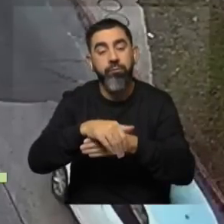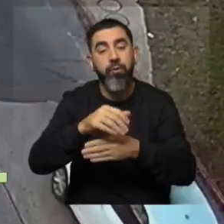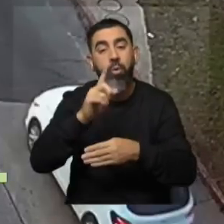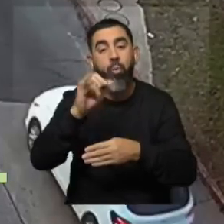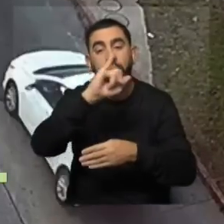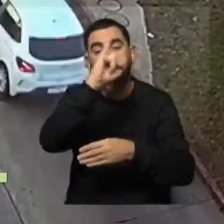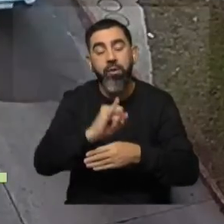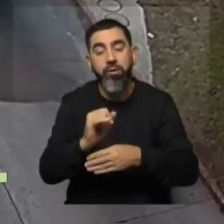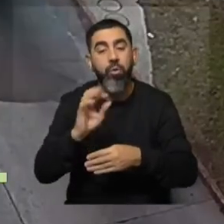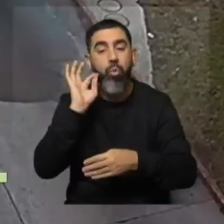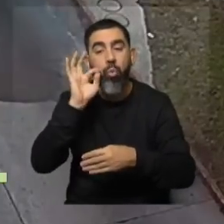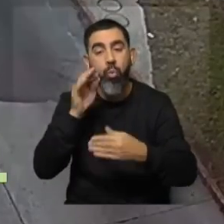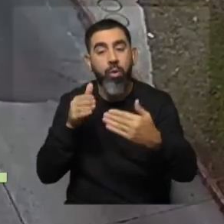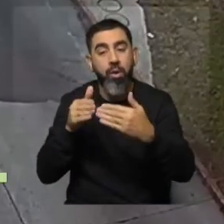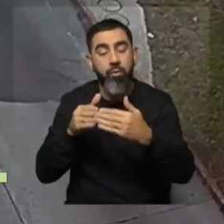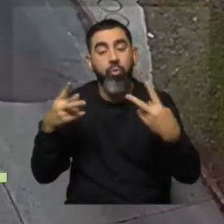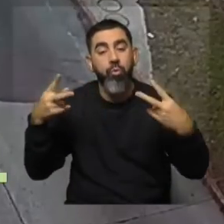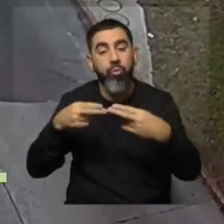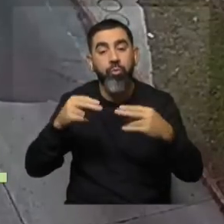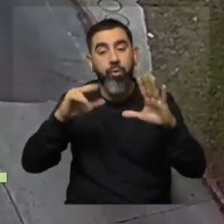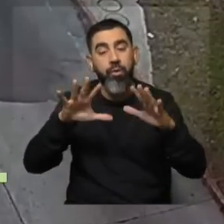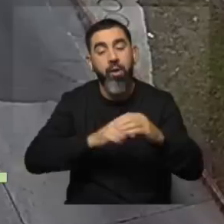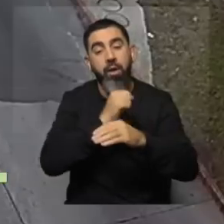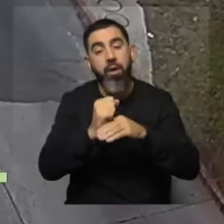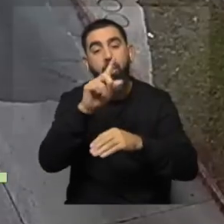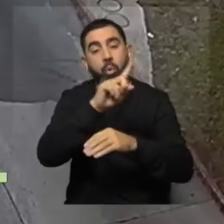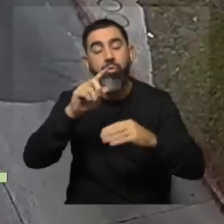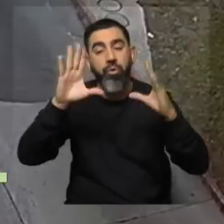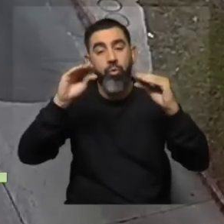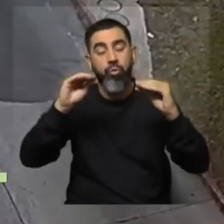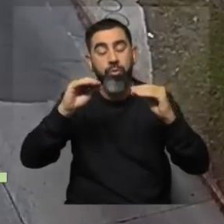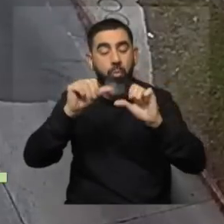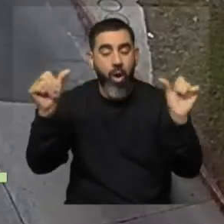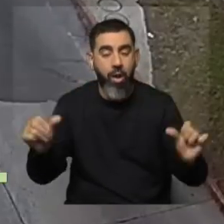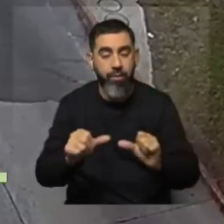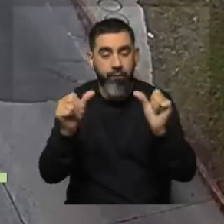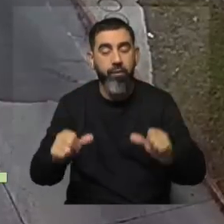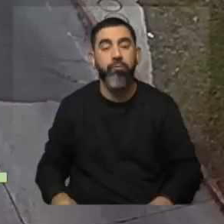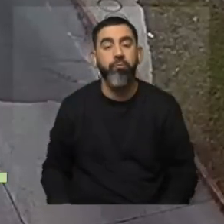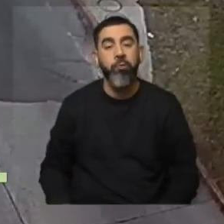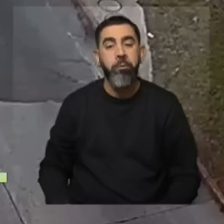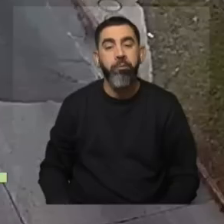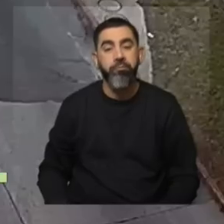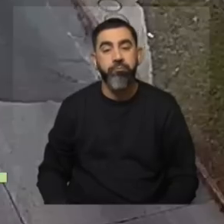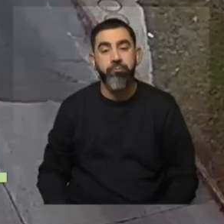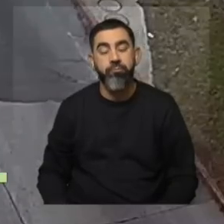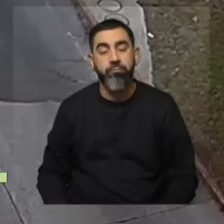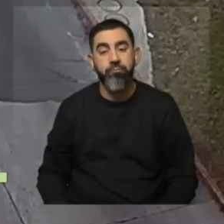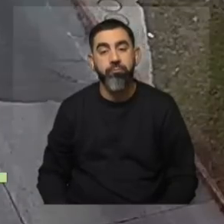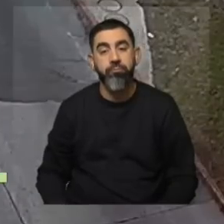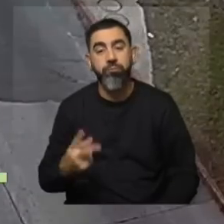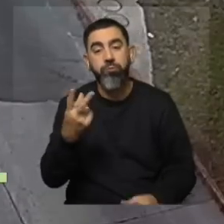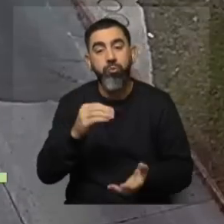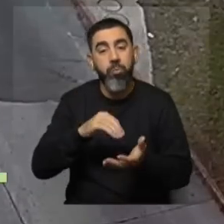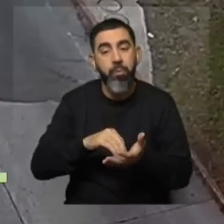Gutiérrez centro de durazno y Maldonado cortado de diez a veintitrés por un evento en esta jornada sí voy a darle dos más porque